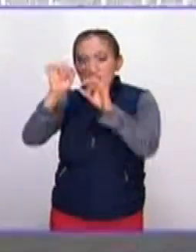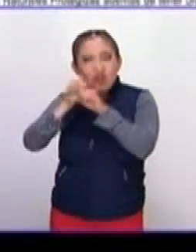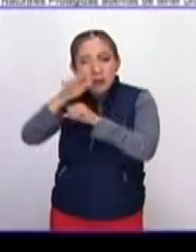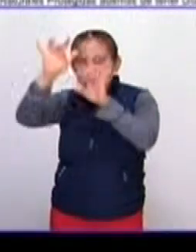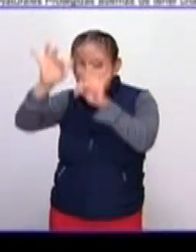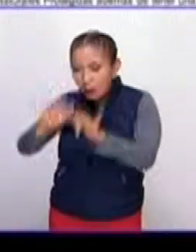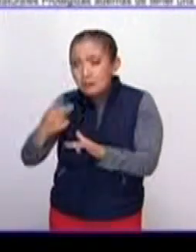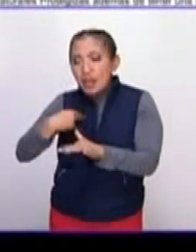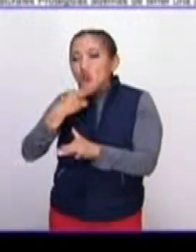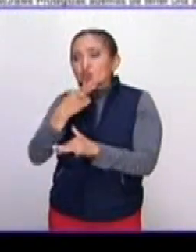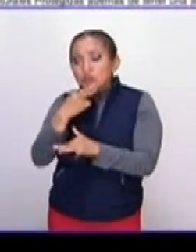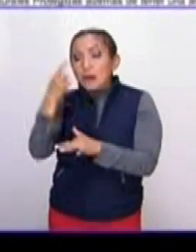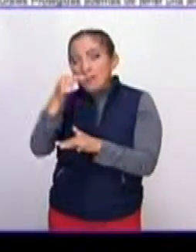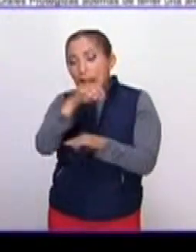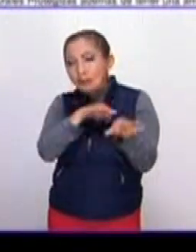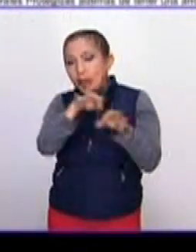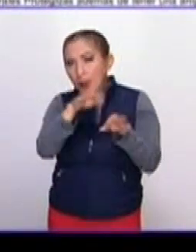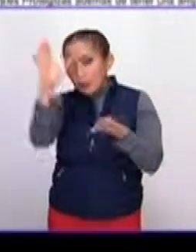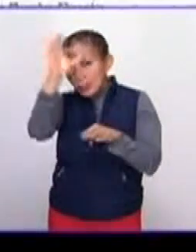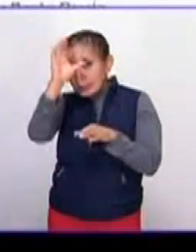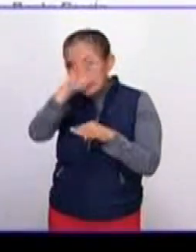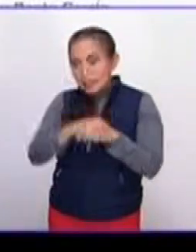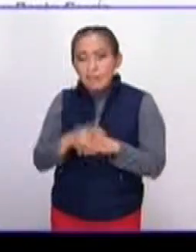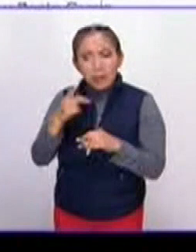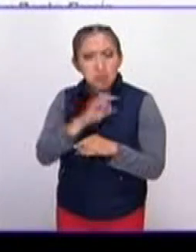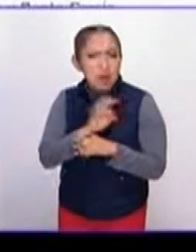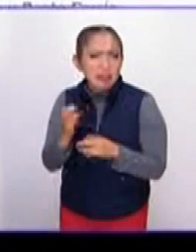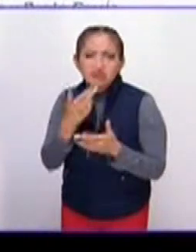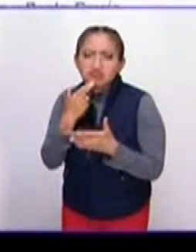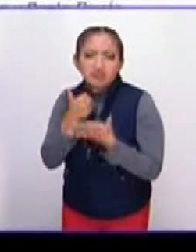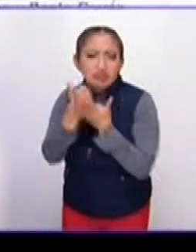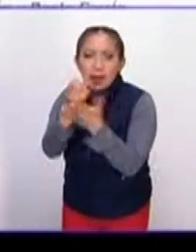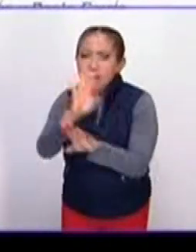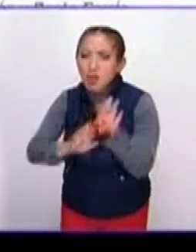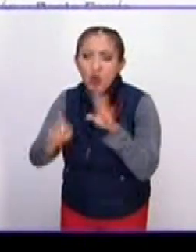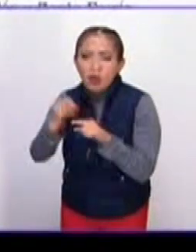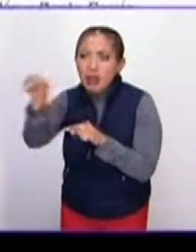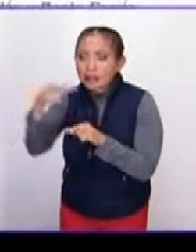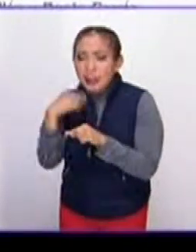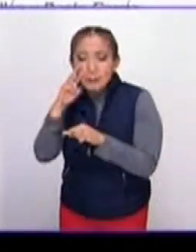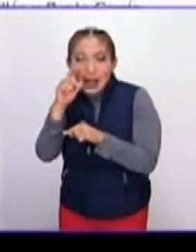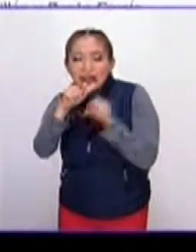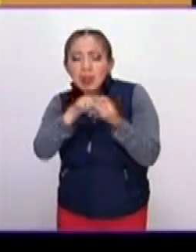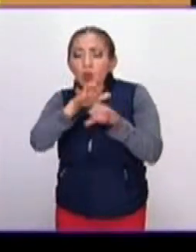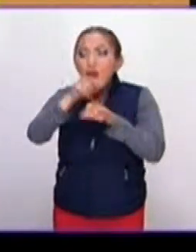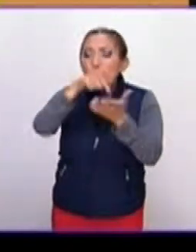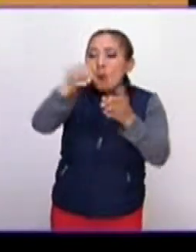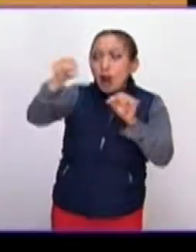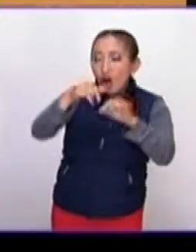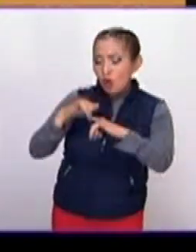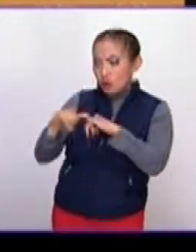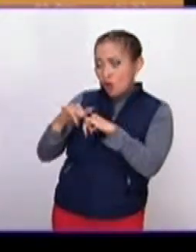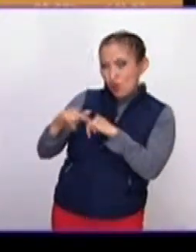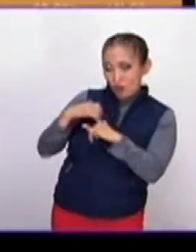nosotros la estamos implementando ahora en el trabajo científico, pero puede servir para los biólogos que hacen la taxa de animales, los geólogos